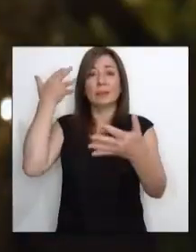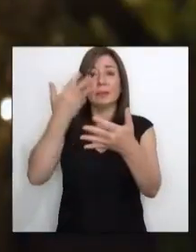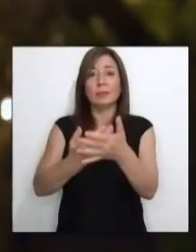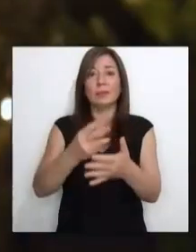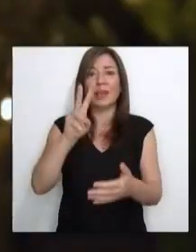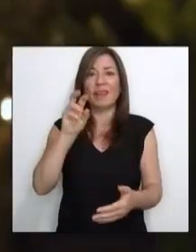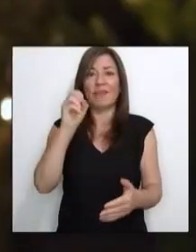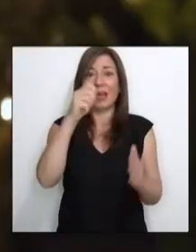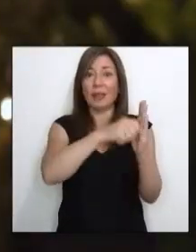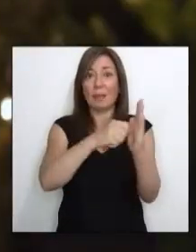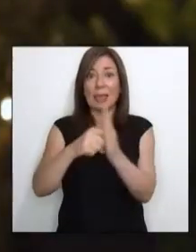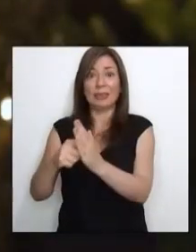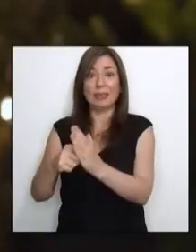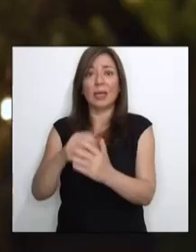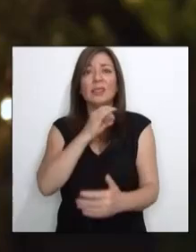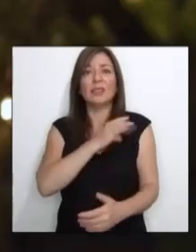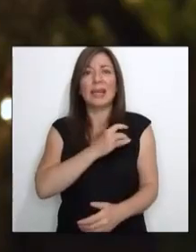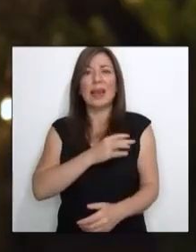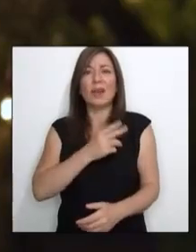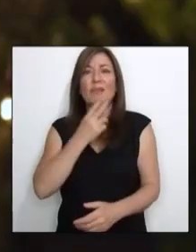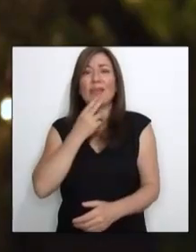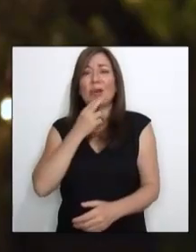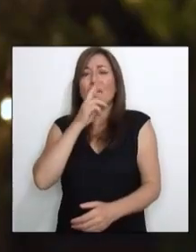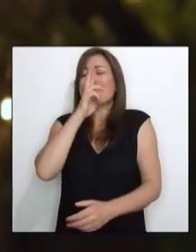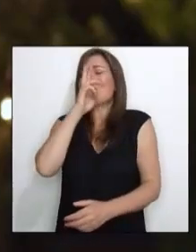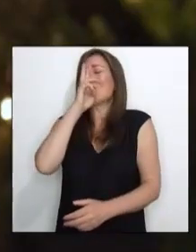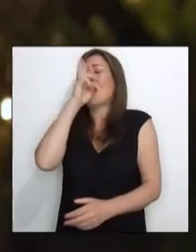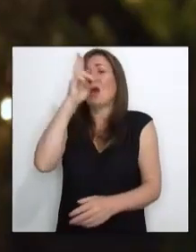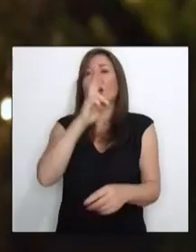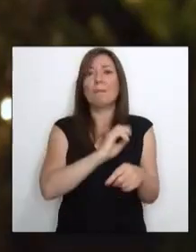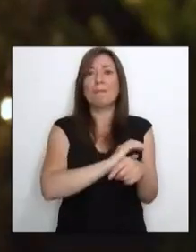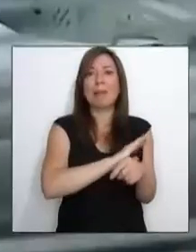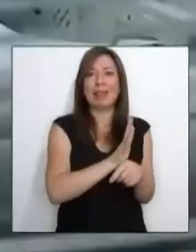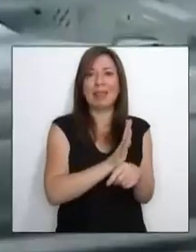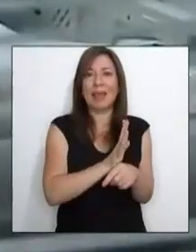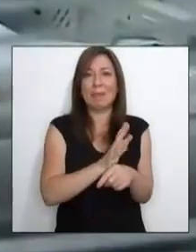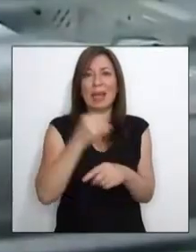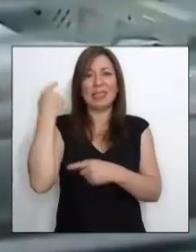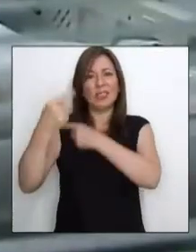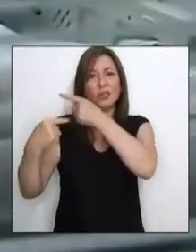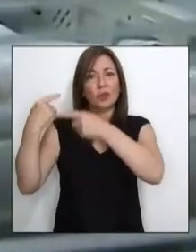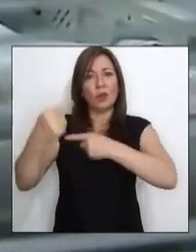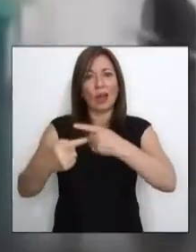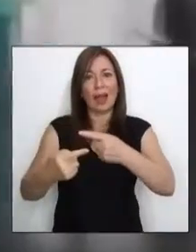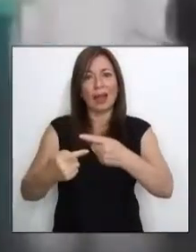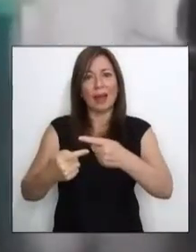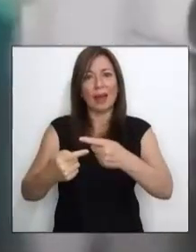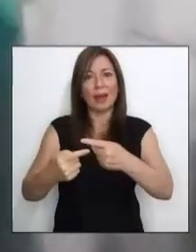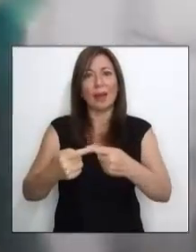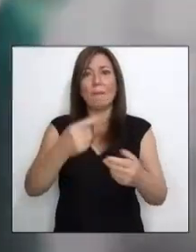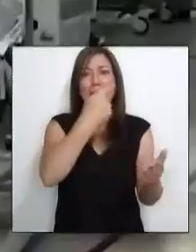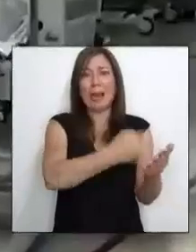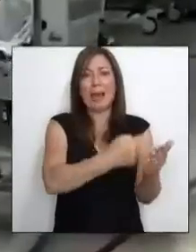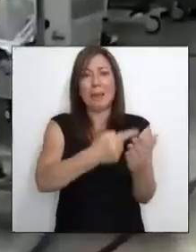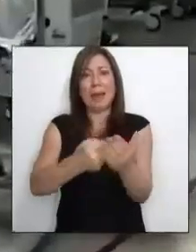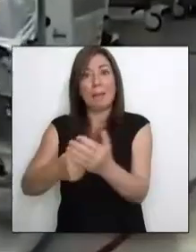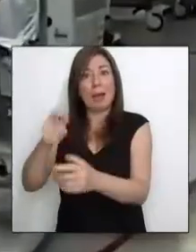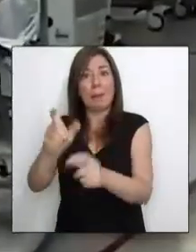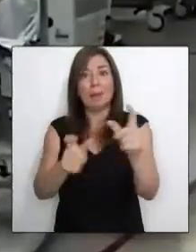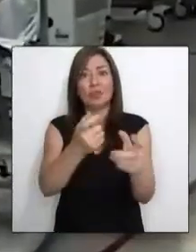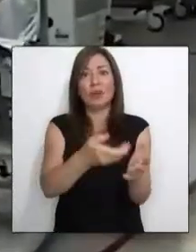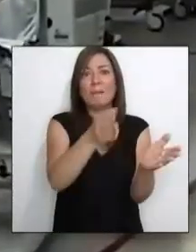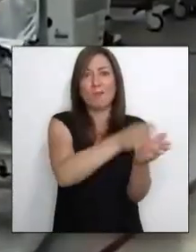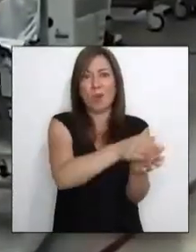Durante los últimos 20 meses, los chilenos hemos vivido una de las pandemias más graves de nuestra historia. Miles